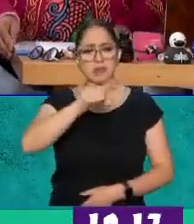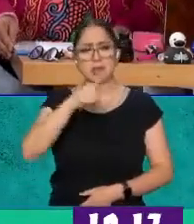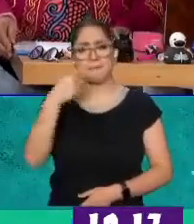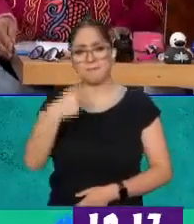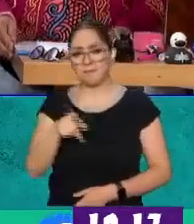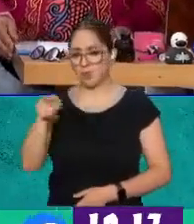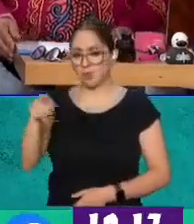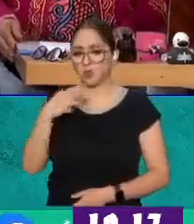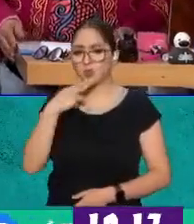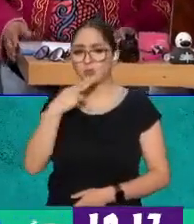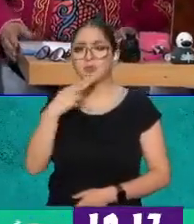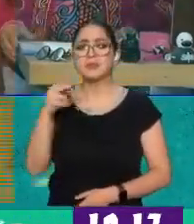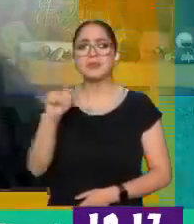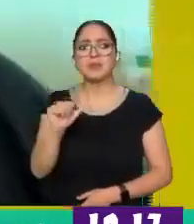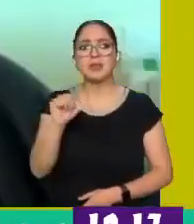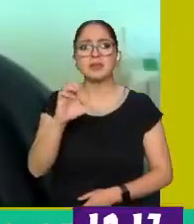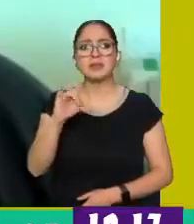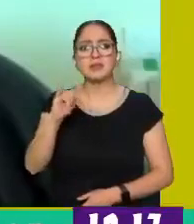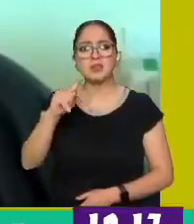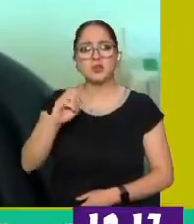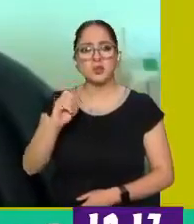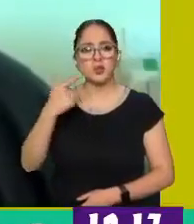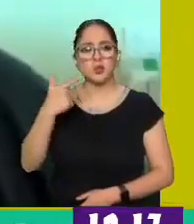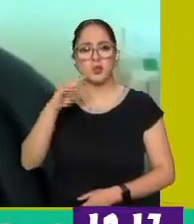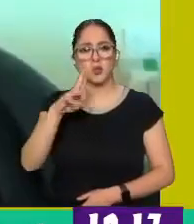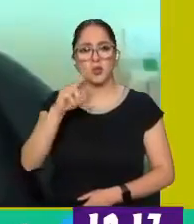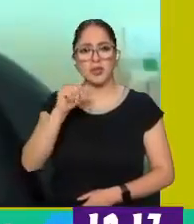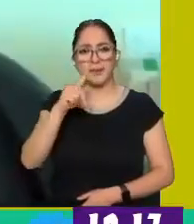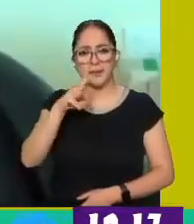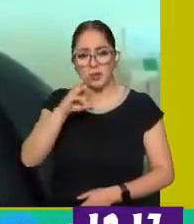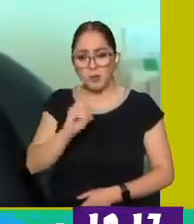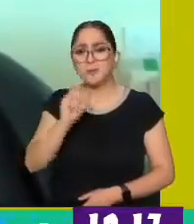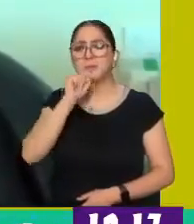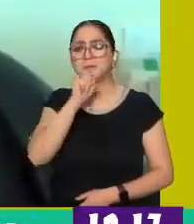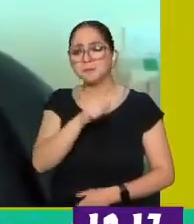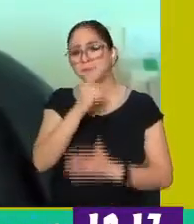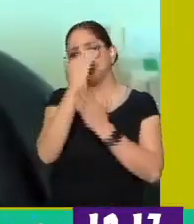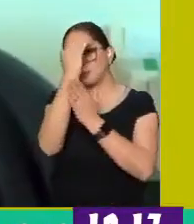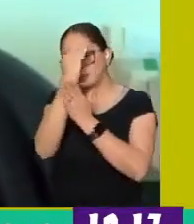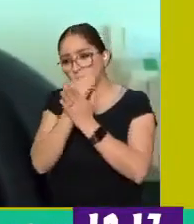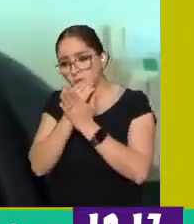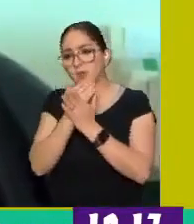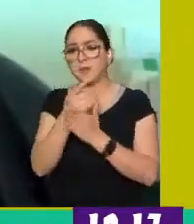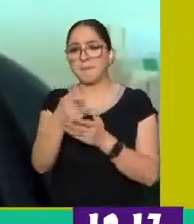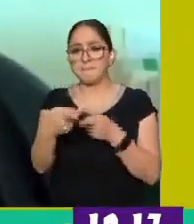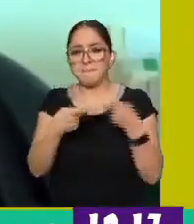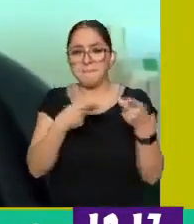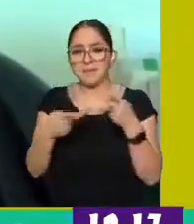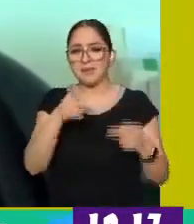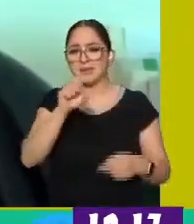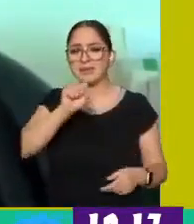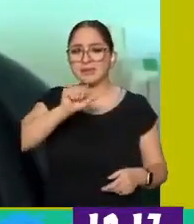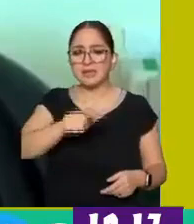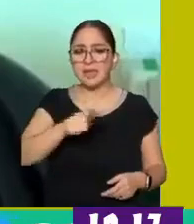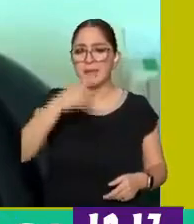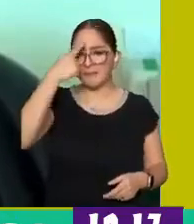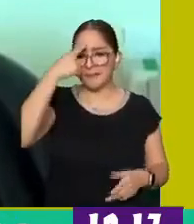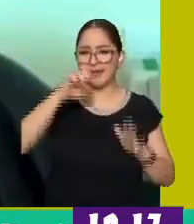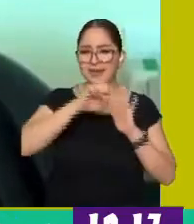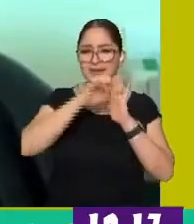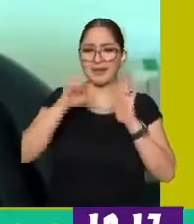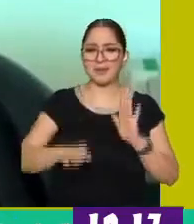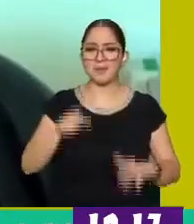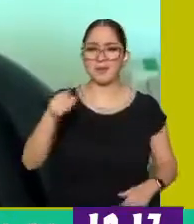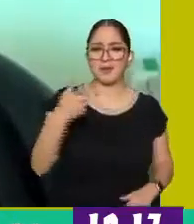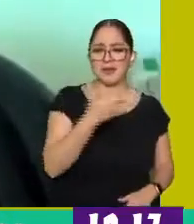glutámico o del glutamato monosódico para sazonar las cosas, podemos reducir el consumo de sal. Sí. ¿Sí? Para terminar de aclarar esto del síndrome del restaurante